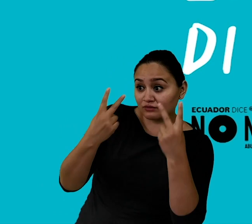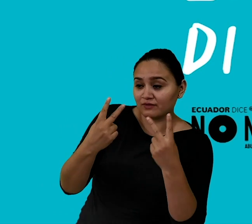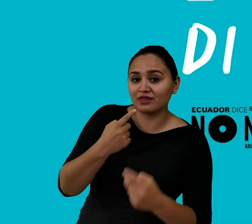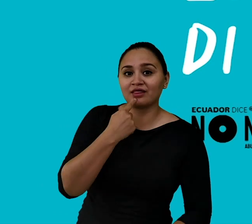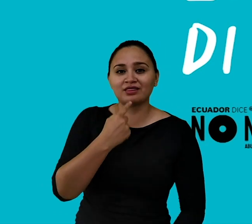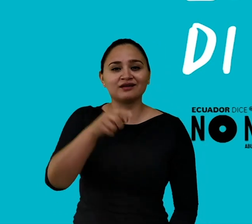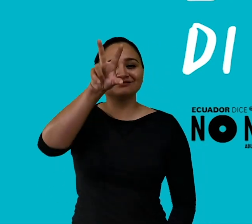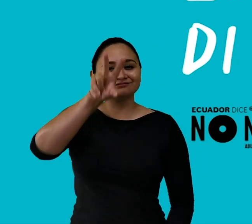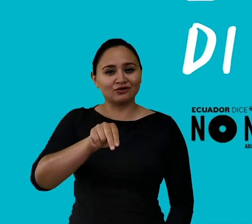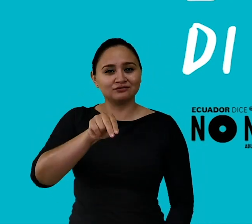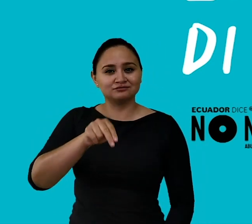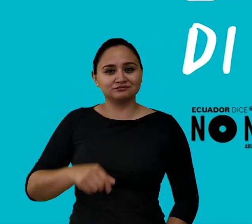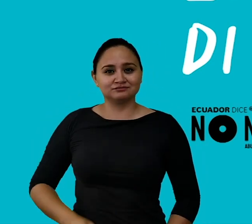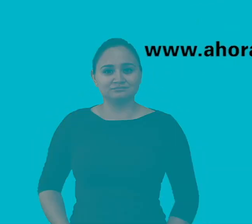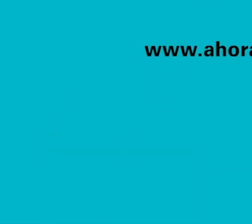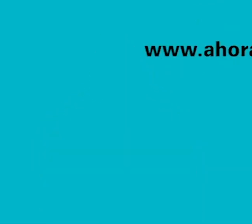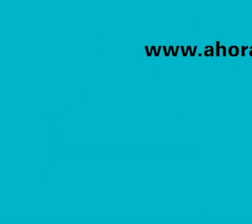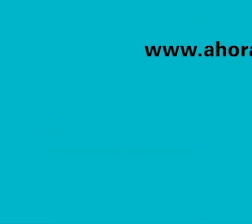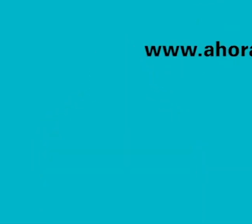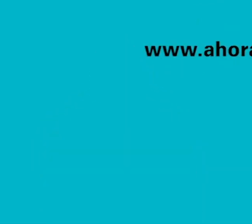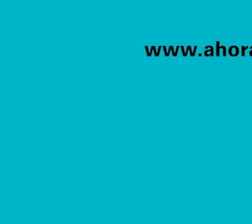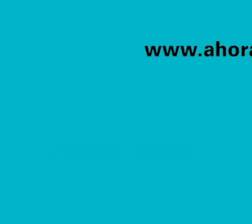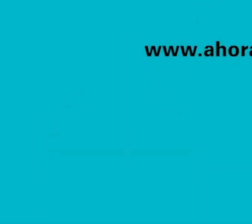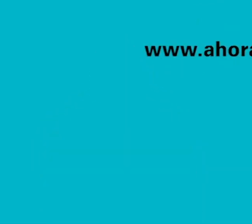Ahora que lo ves, di no más.